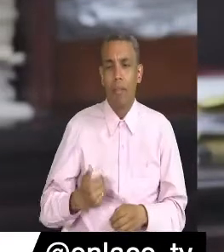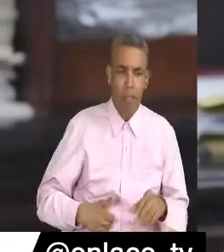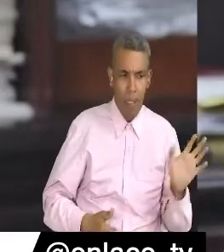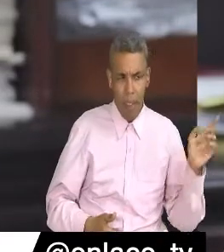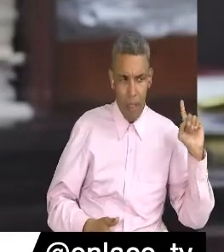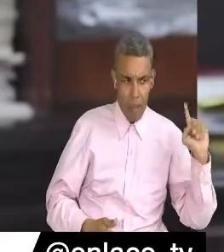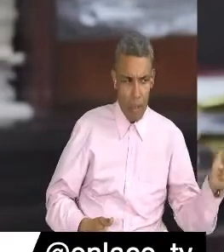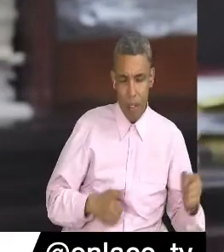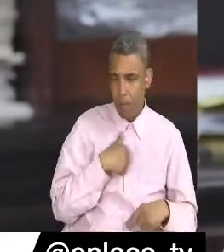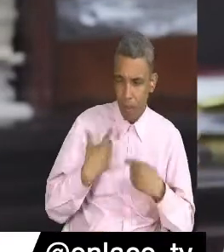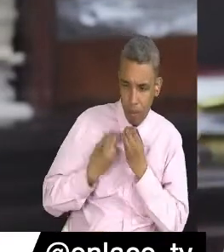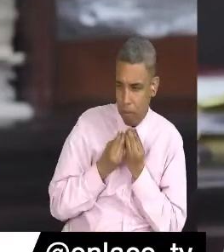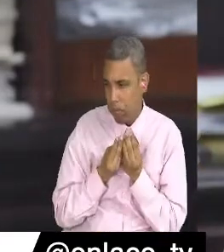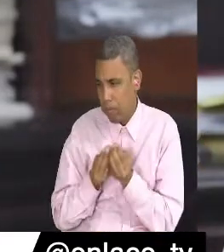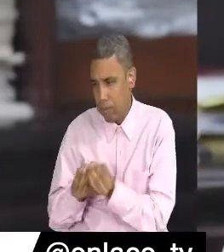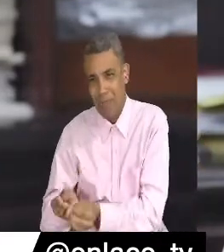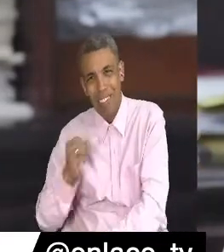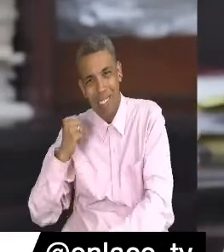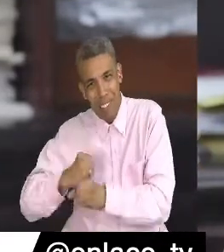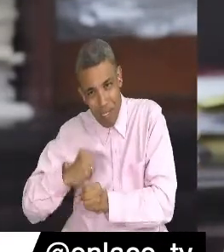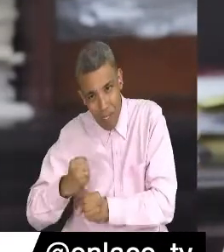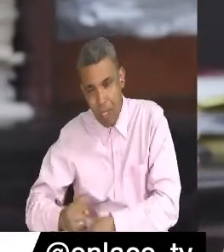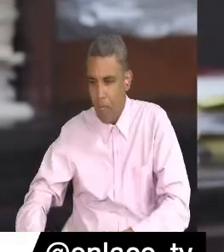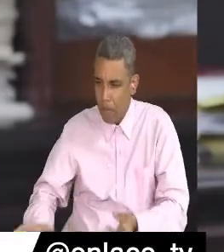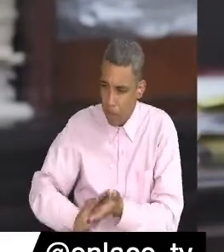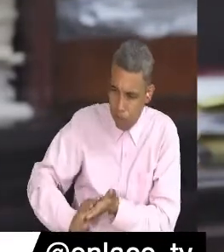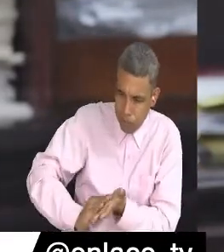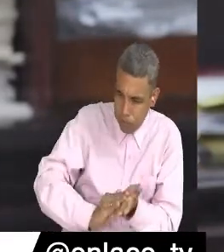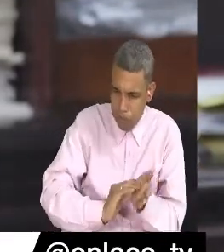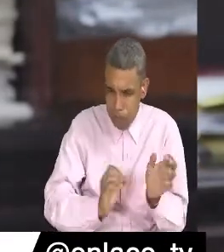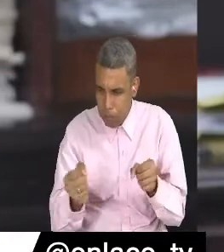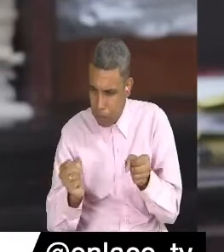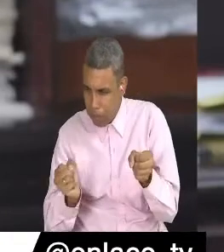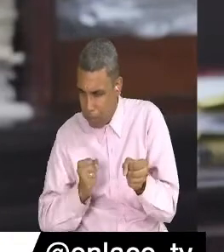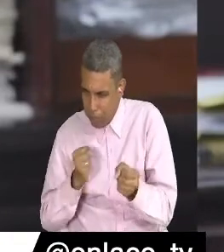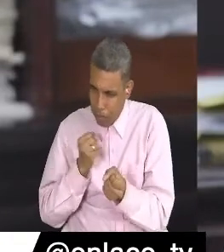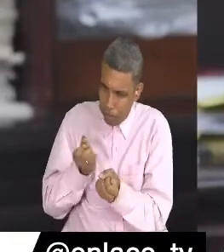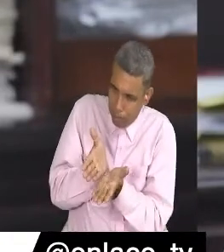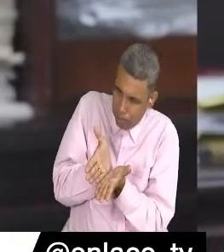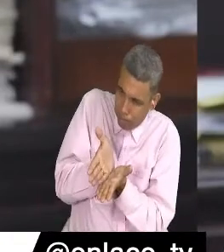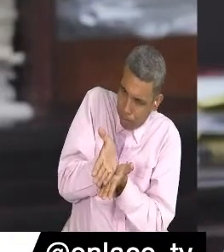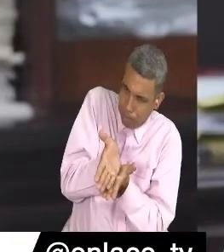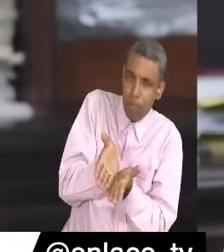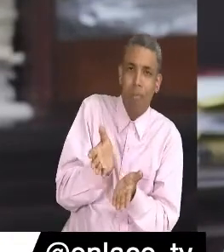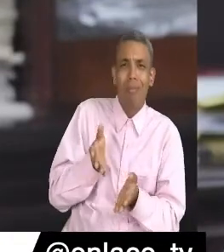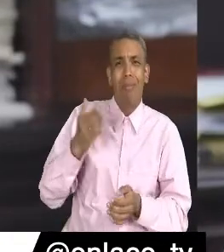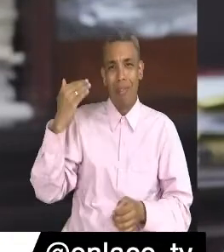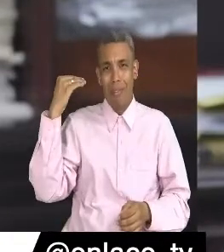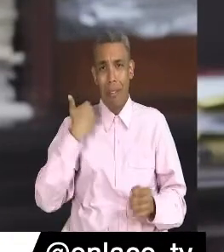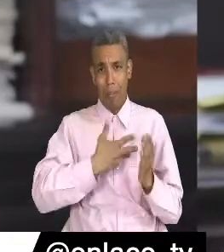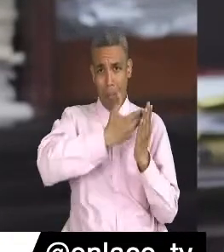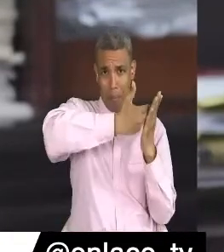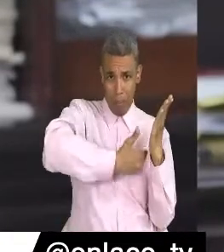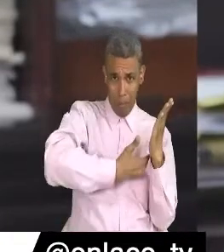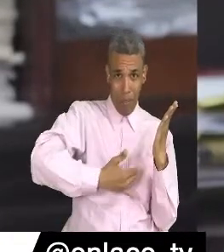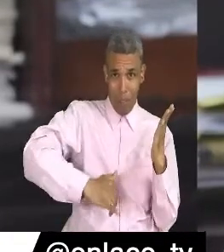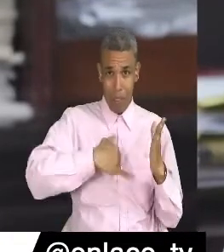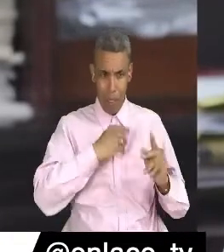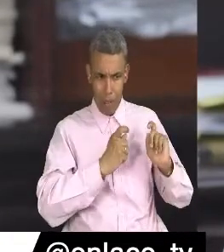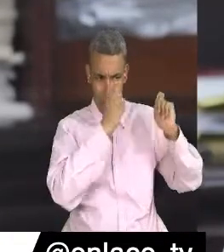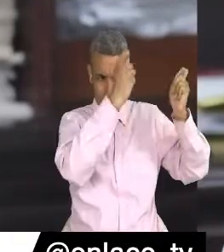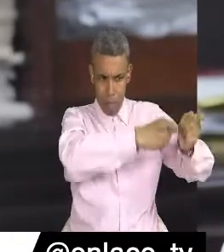materiales con el cual vamos a atender esta vía. Este contrato le dimos inicio hace 10 días, estamos alistando las programaciones y